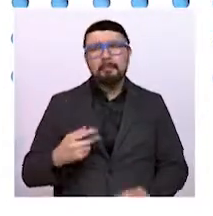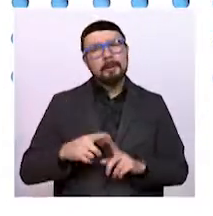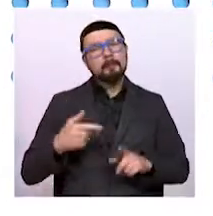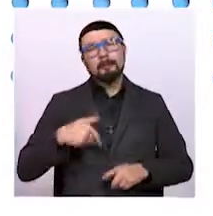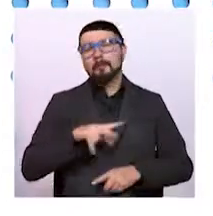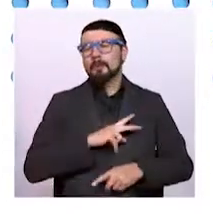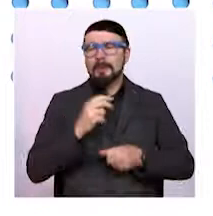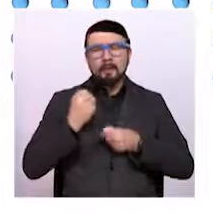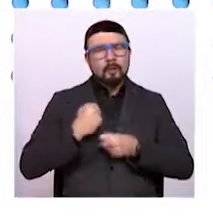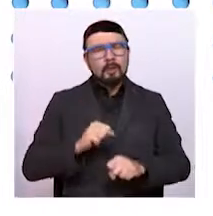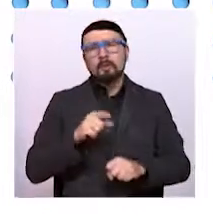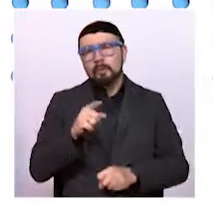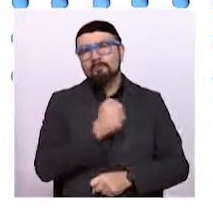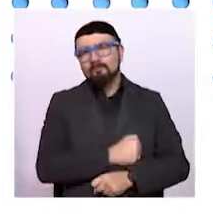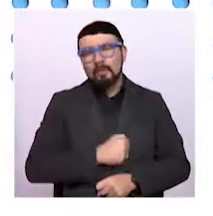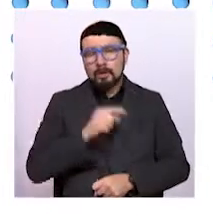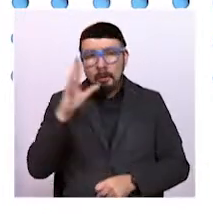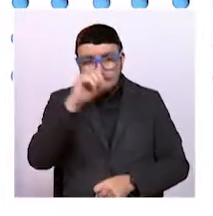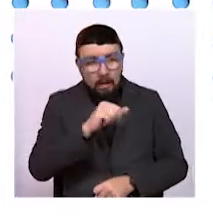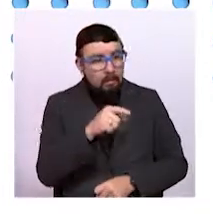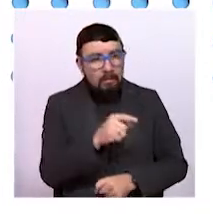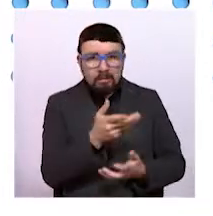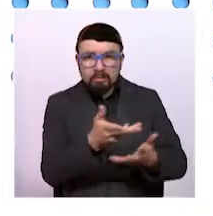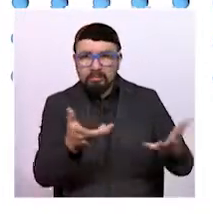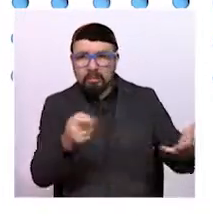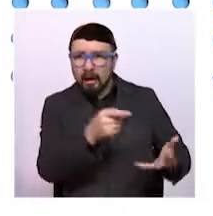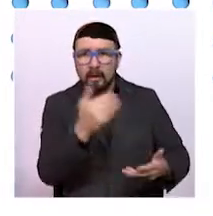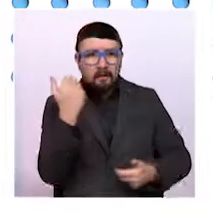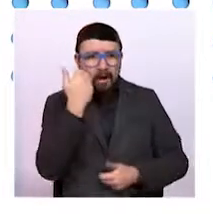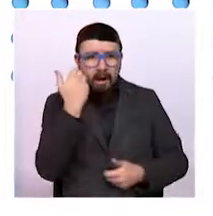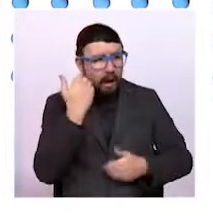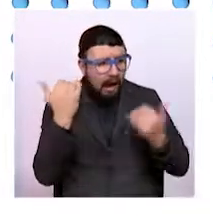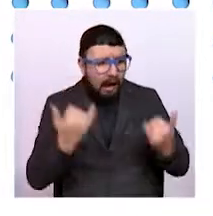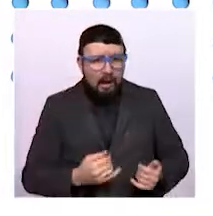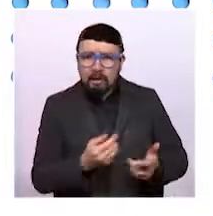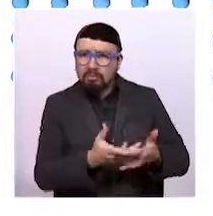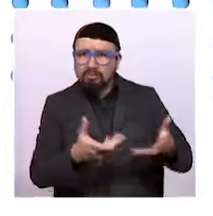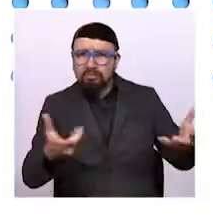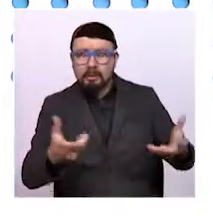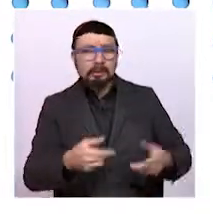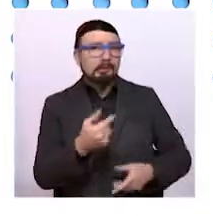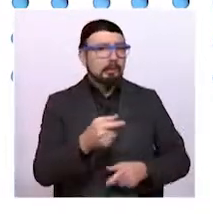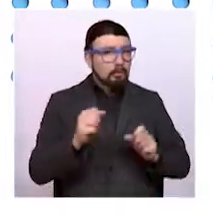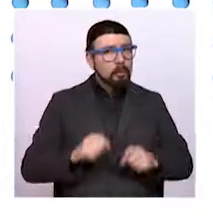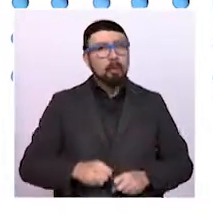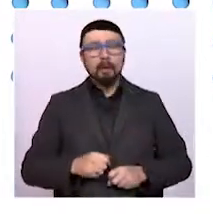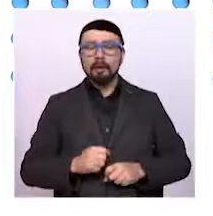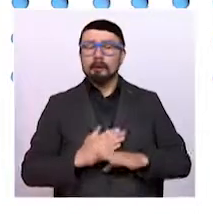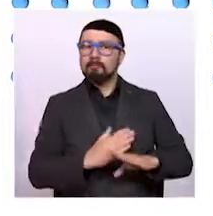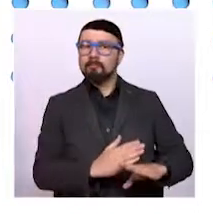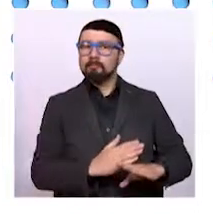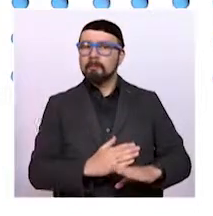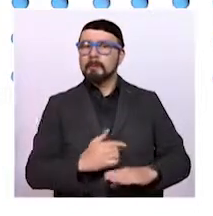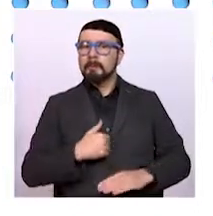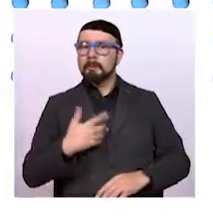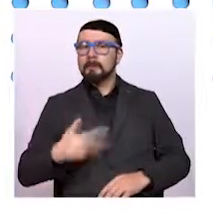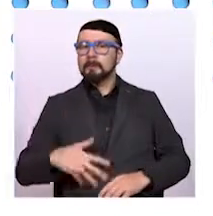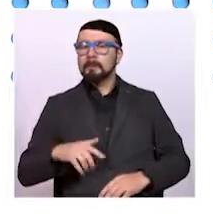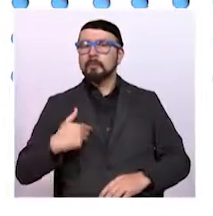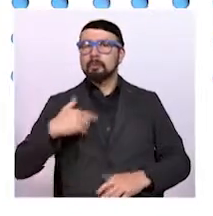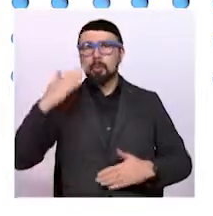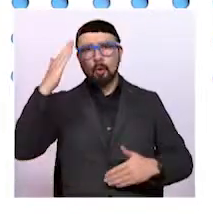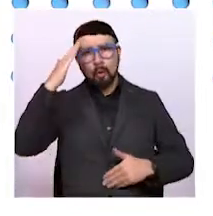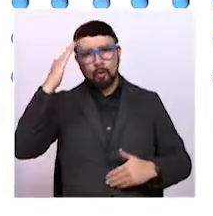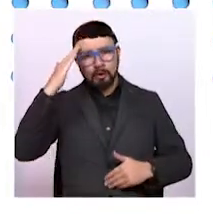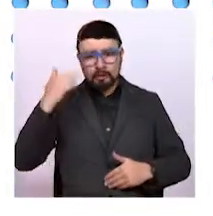ustedes se den cuenta que muchas de las enfermedades que estamos viendo hoy en día pueden ser prevenibles si tomamos conciencia de que lo más importante que tenemos